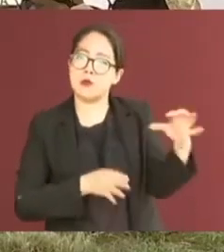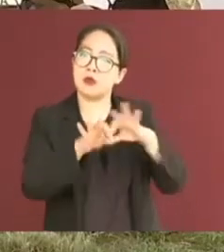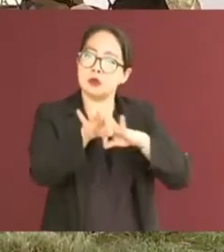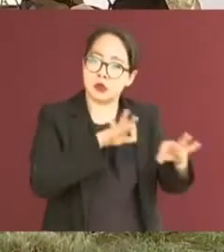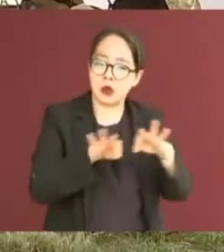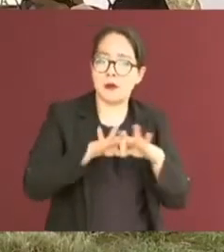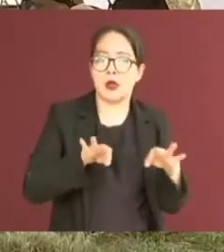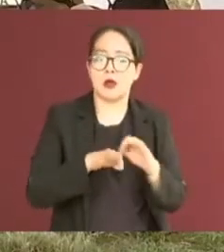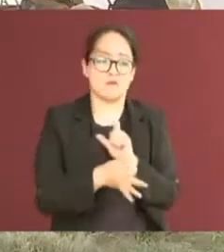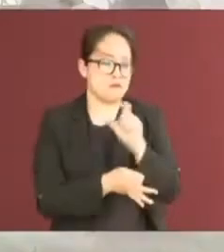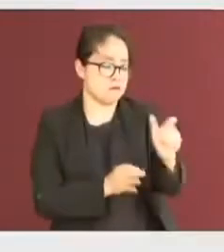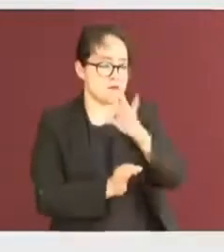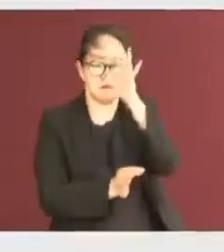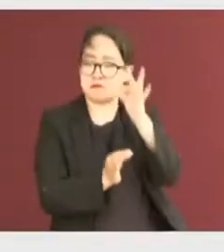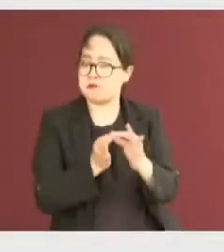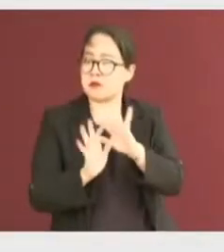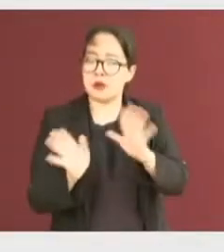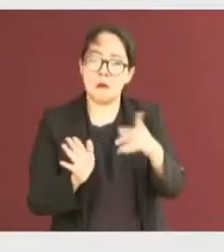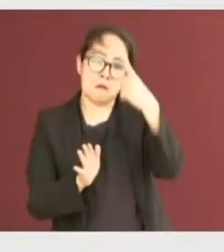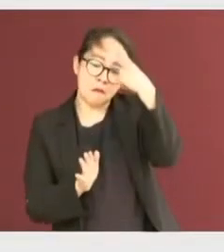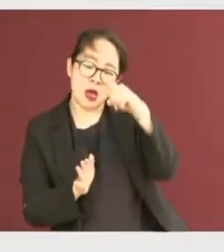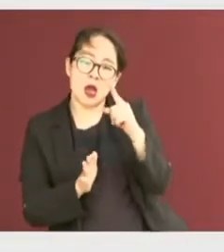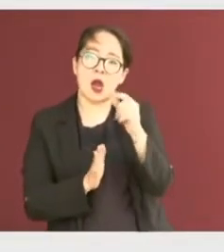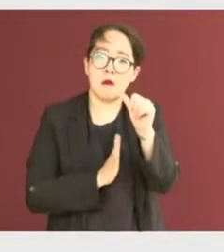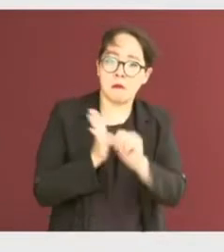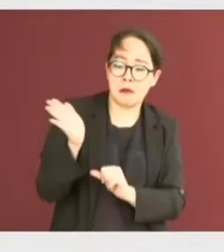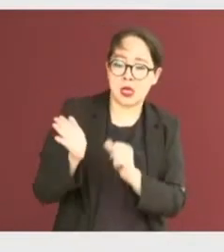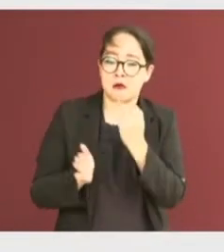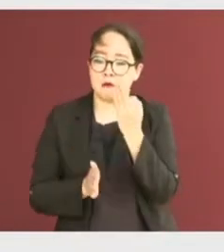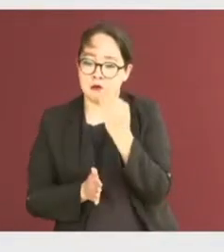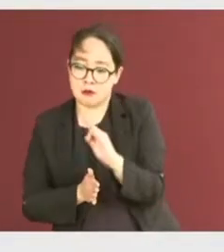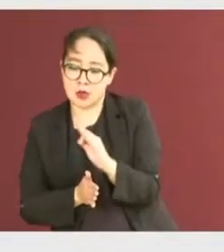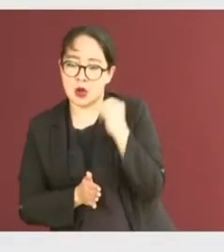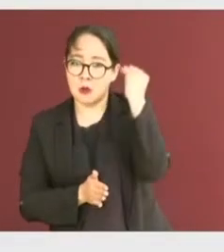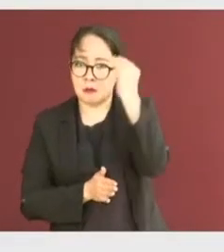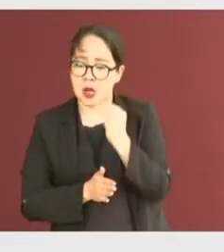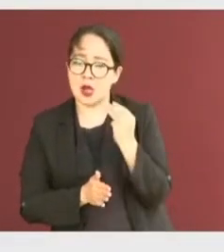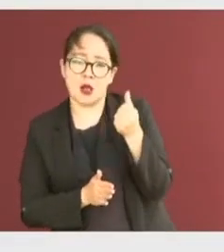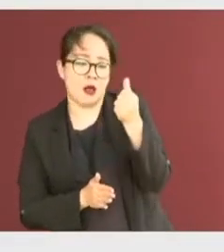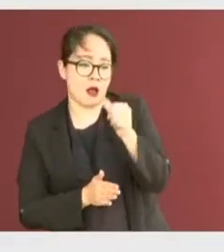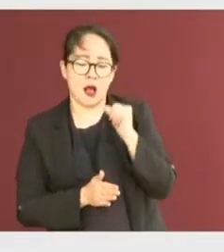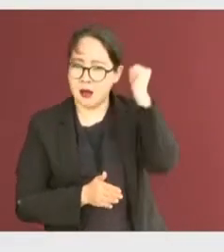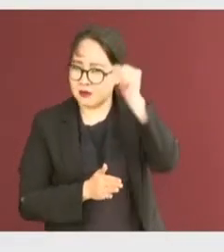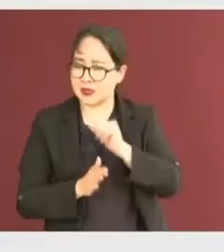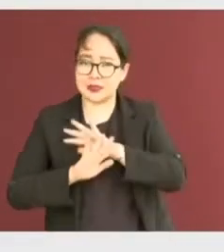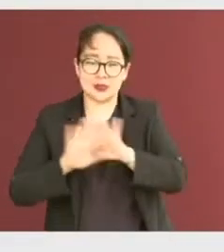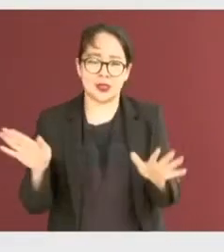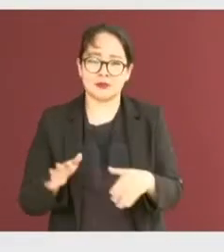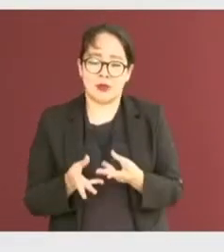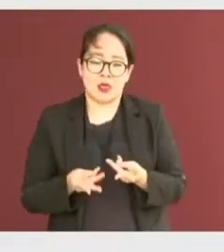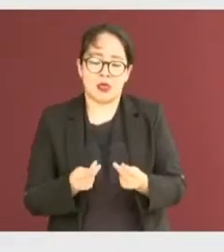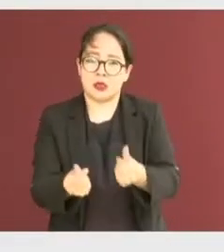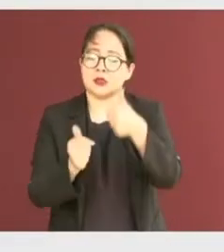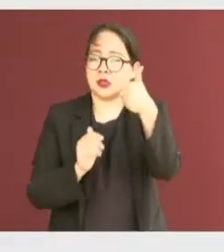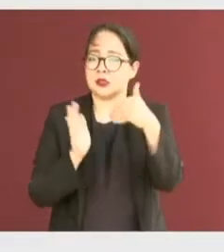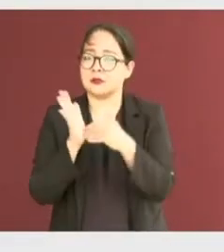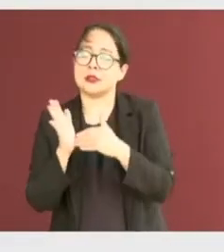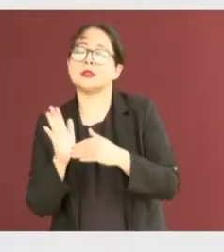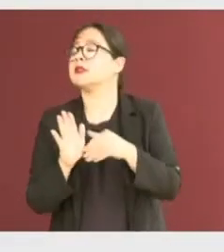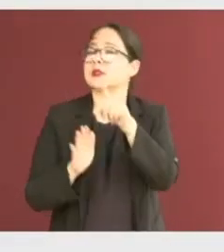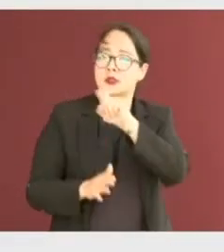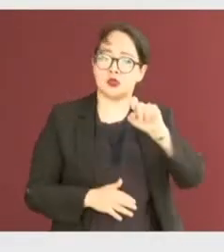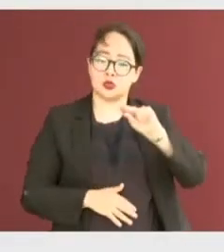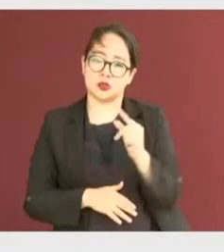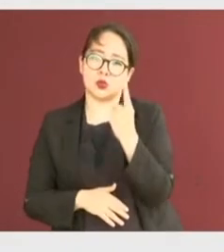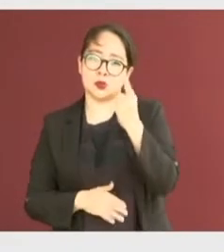del monto correspondiente a los meses de febrero, marzo y abril. La inversión fue de 6.181 millones de